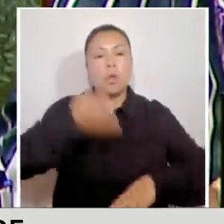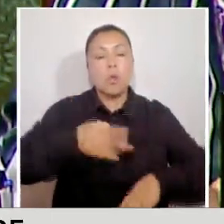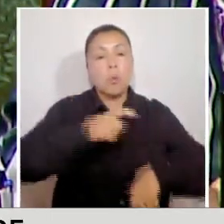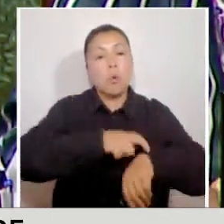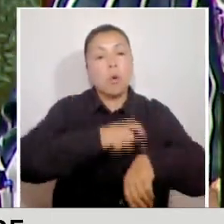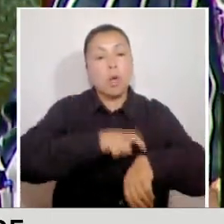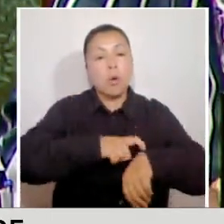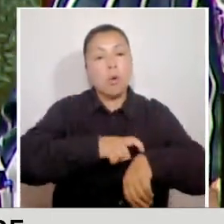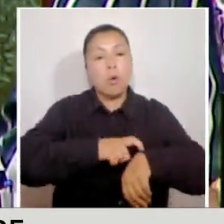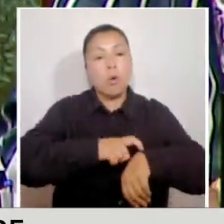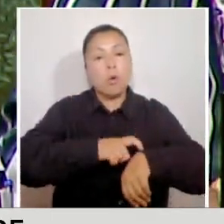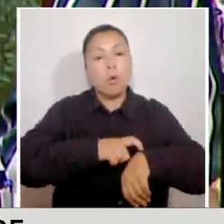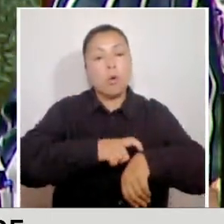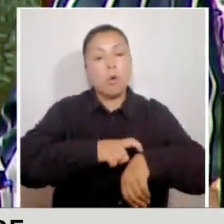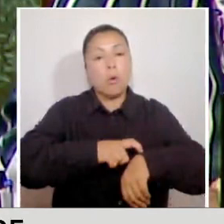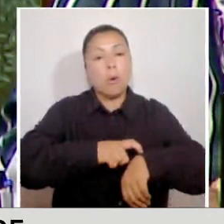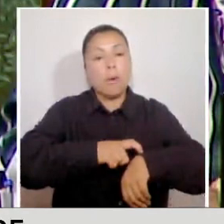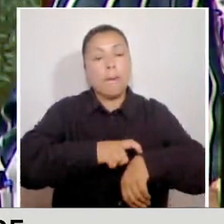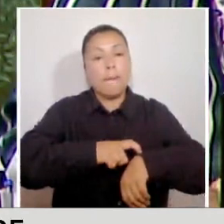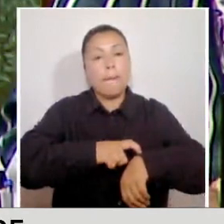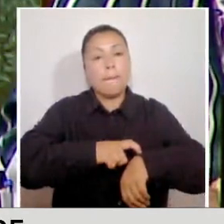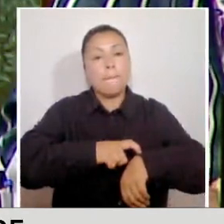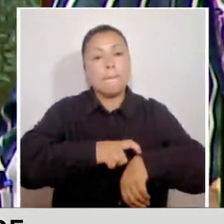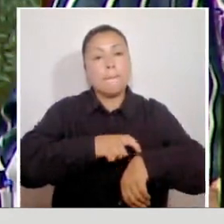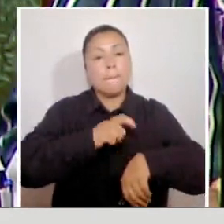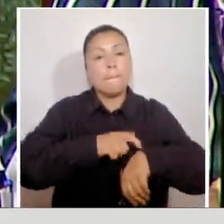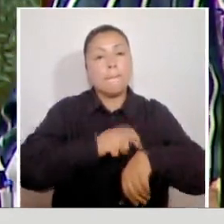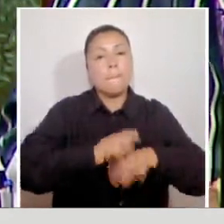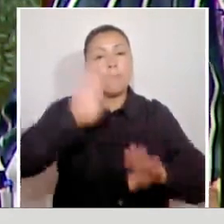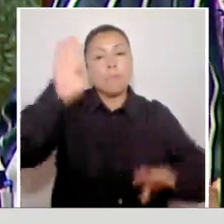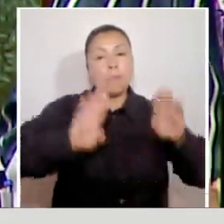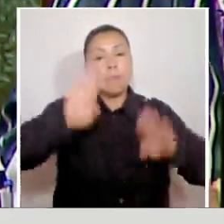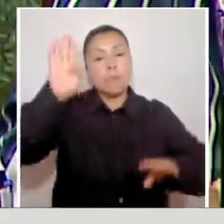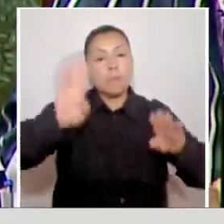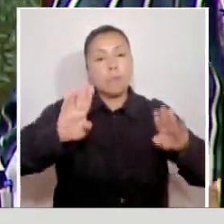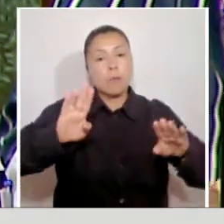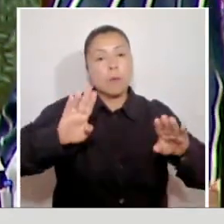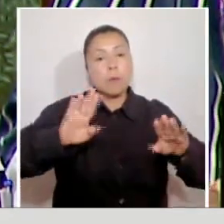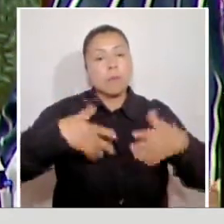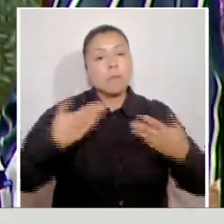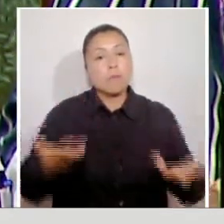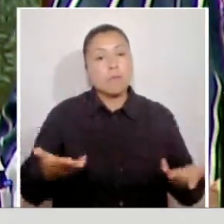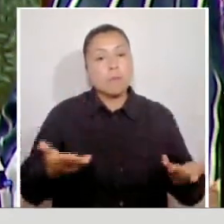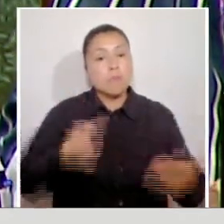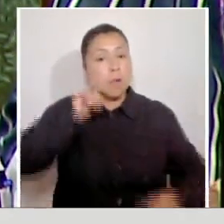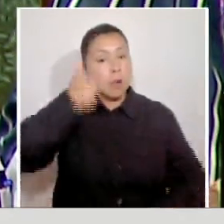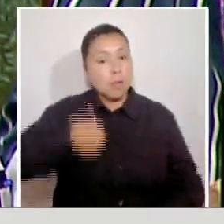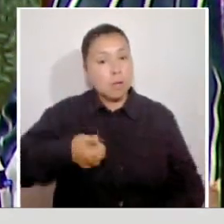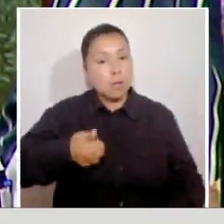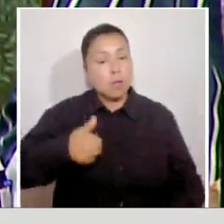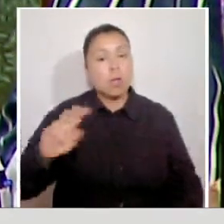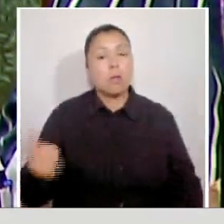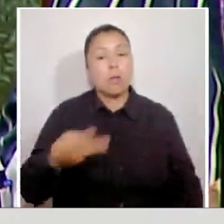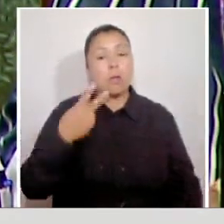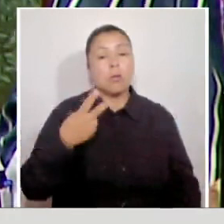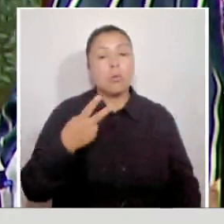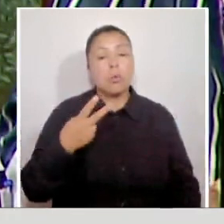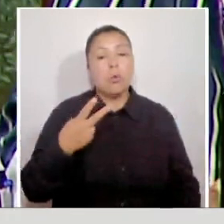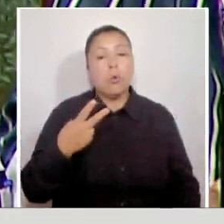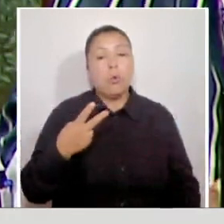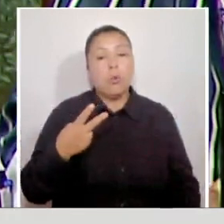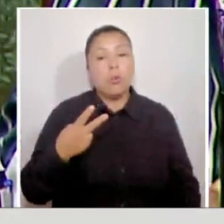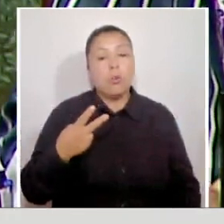El eh los tiempos incidentes para para mañana Y en segundo lugar que